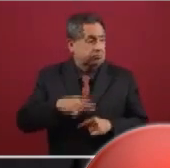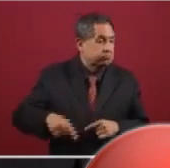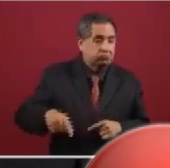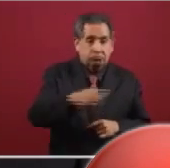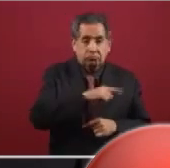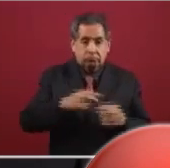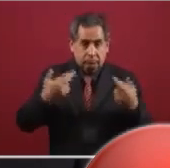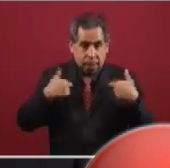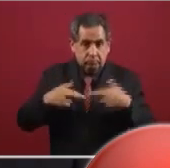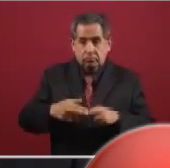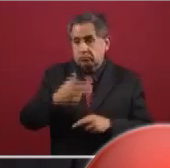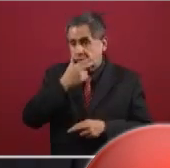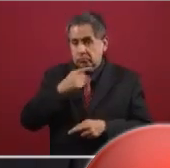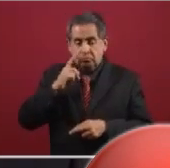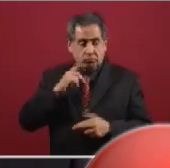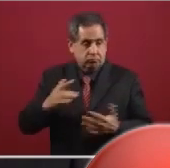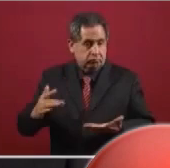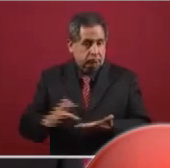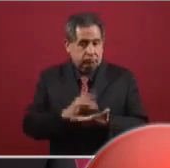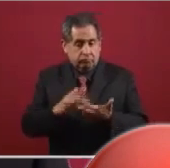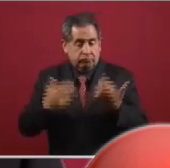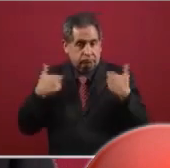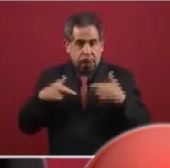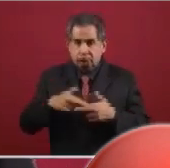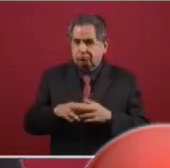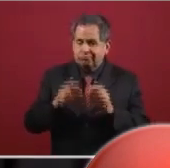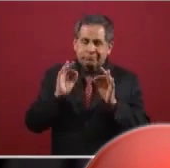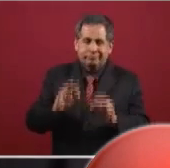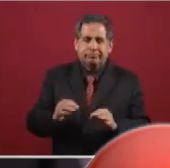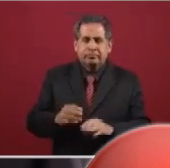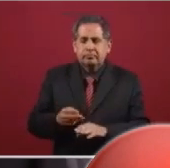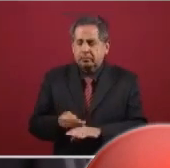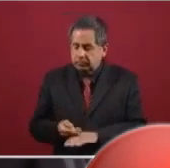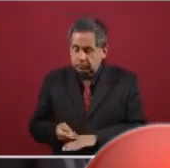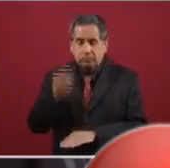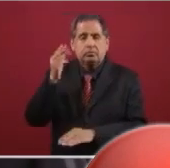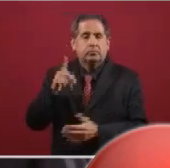maestras, de maestros, que son, repito, muy